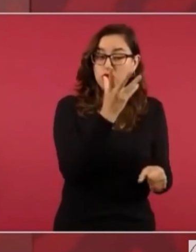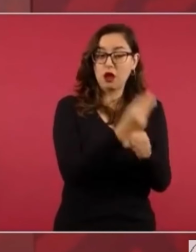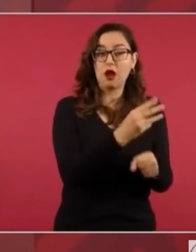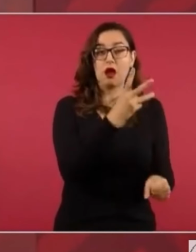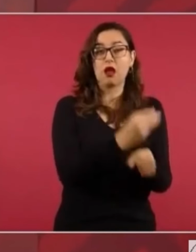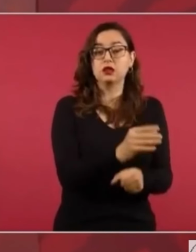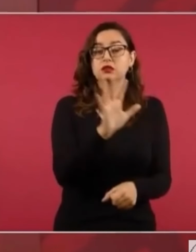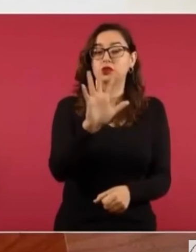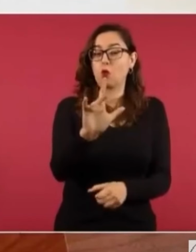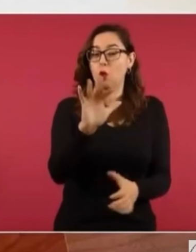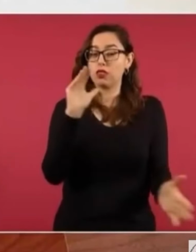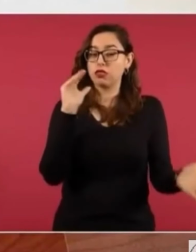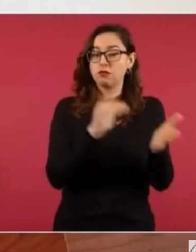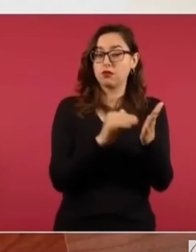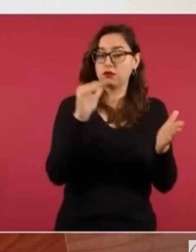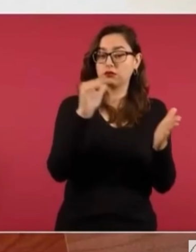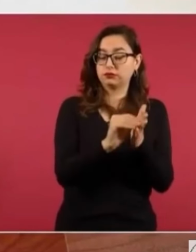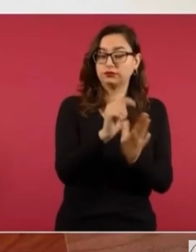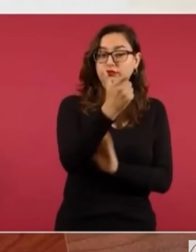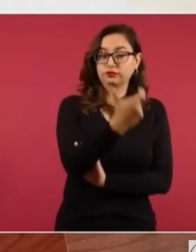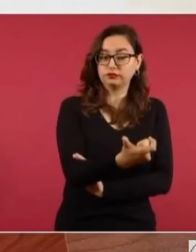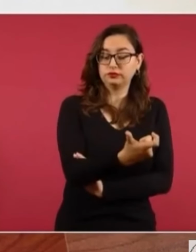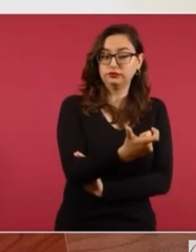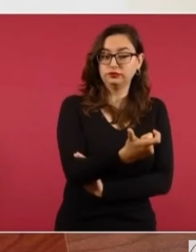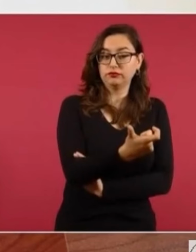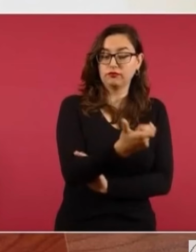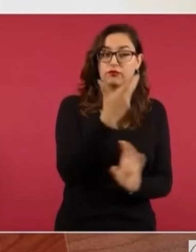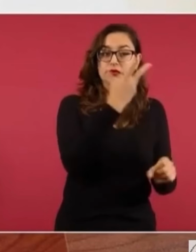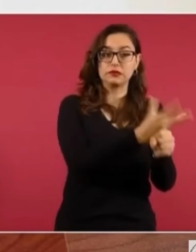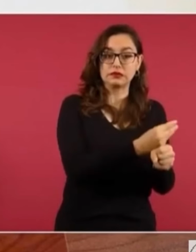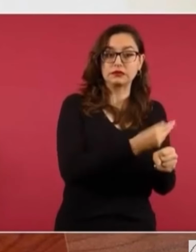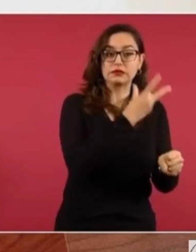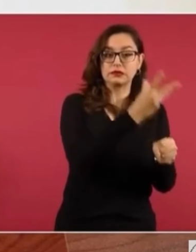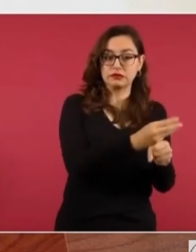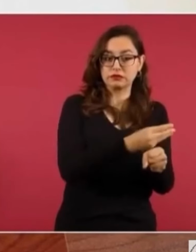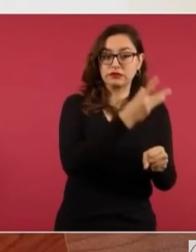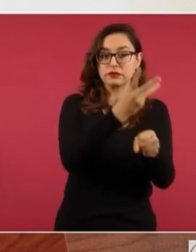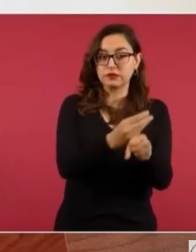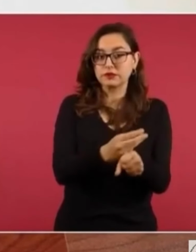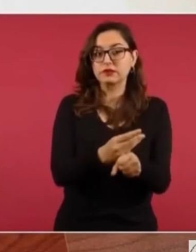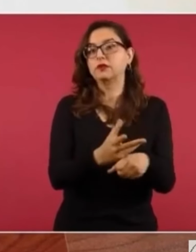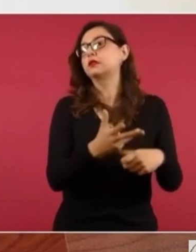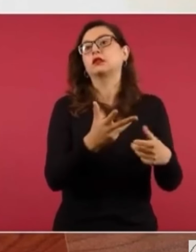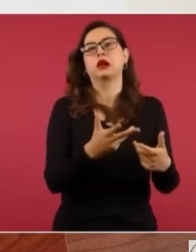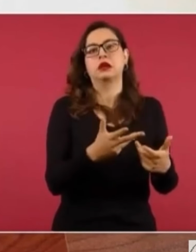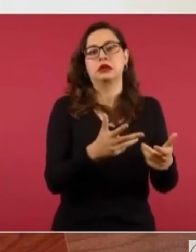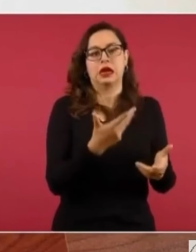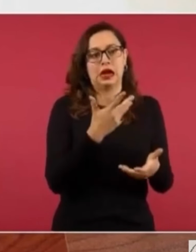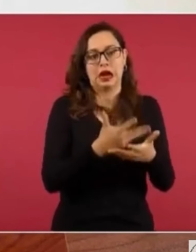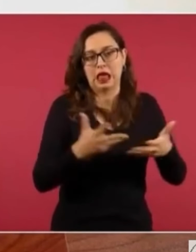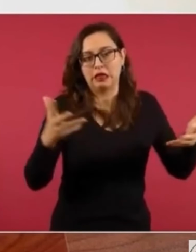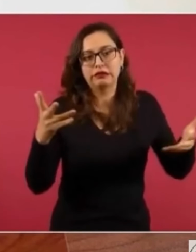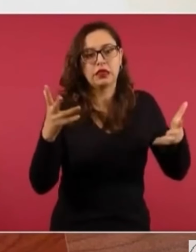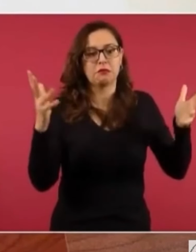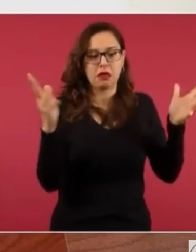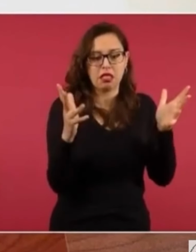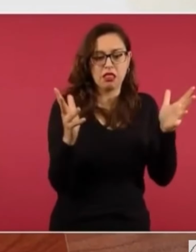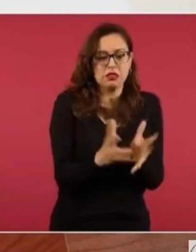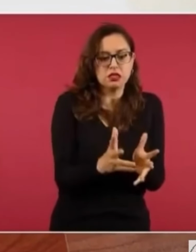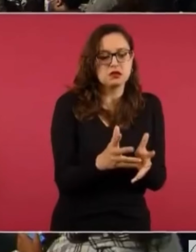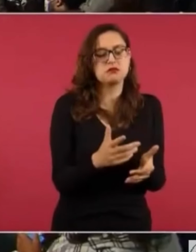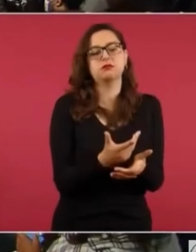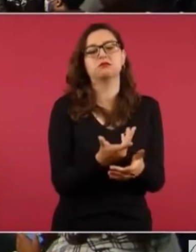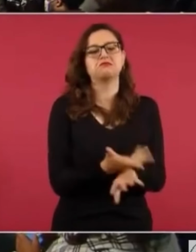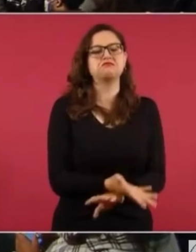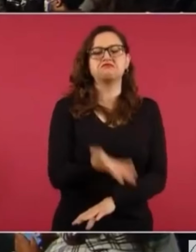50.000 millones de pesos reparaciones mayores menores que no se hacían